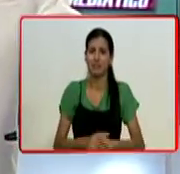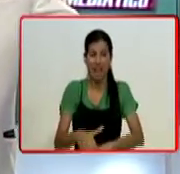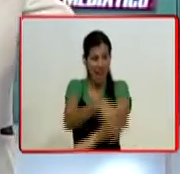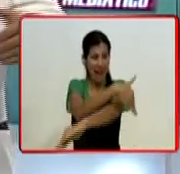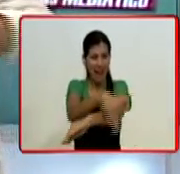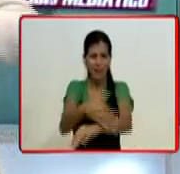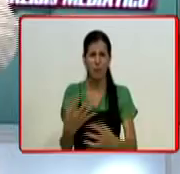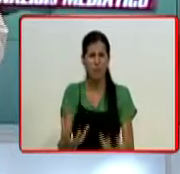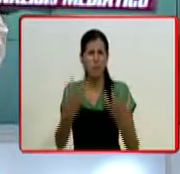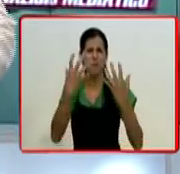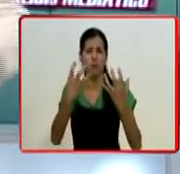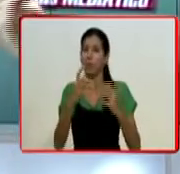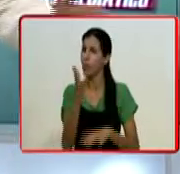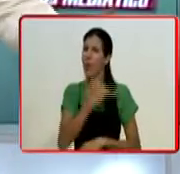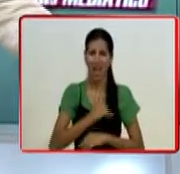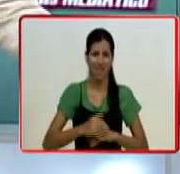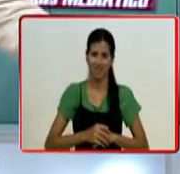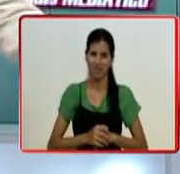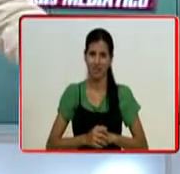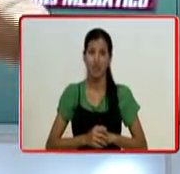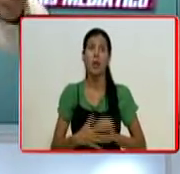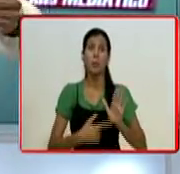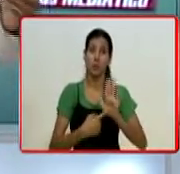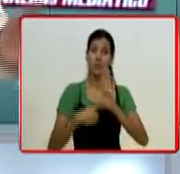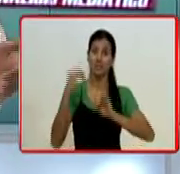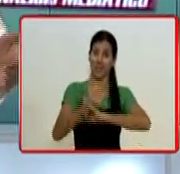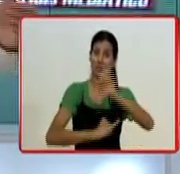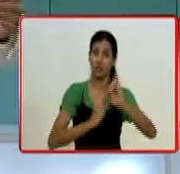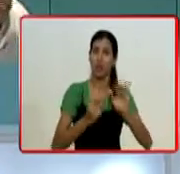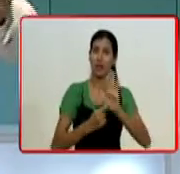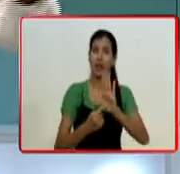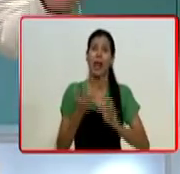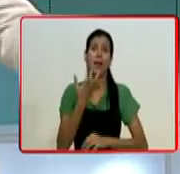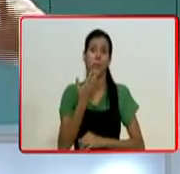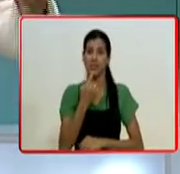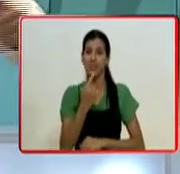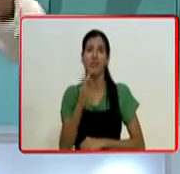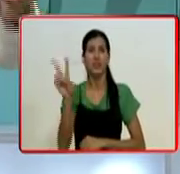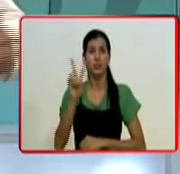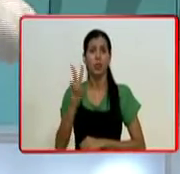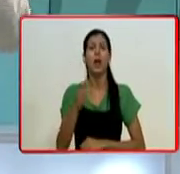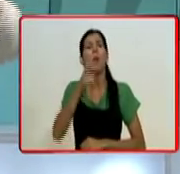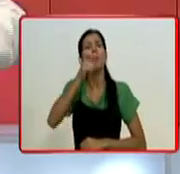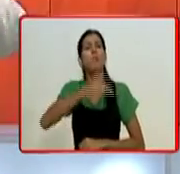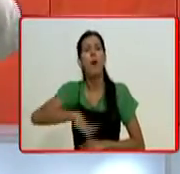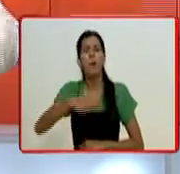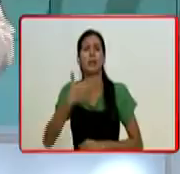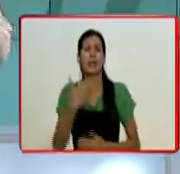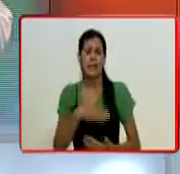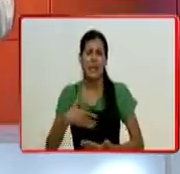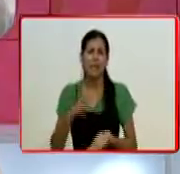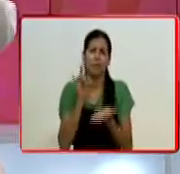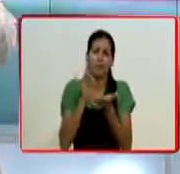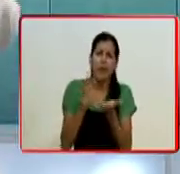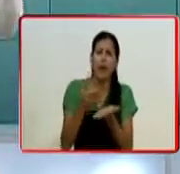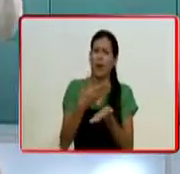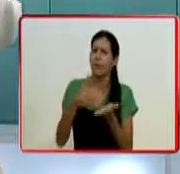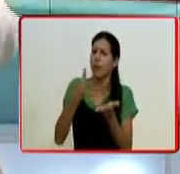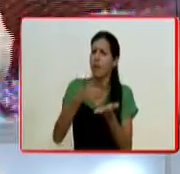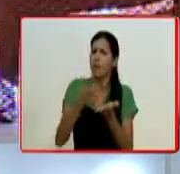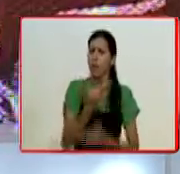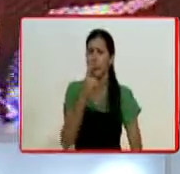doquier y que pueda ser vendido internacionalmente, como que el pueblo de Venezuela pide la destitución, etcétera, etcétera, el presidente, constitución, al no